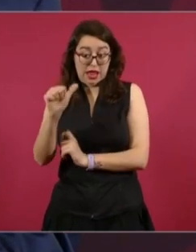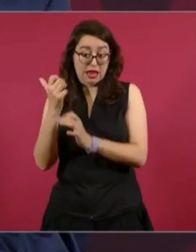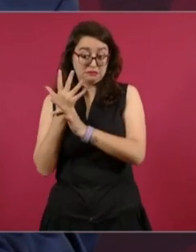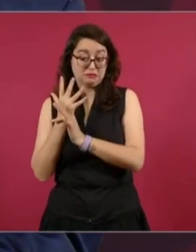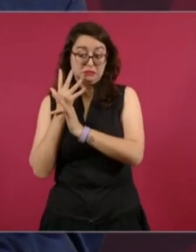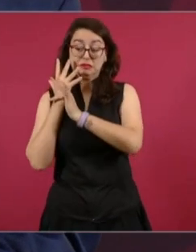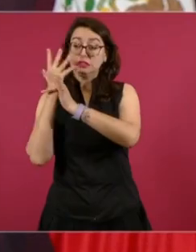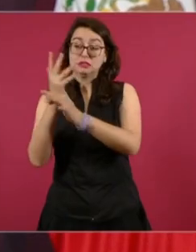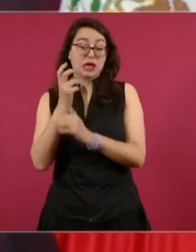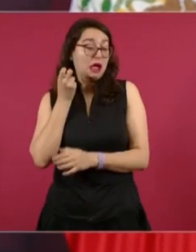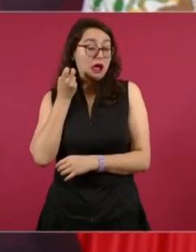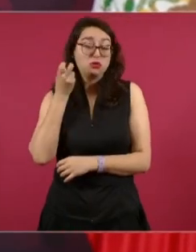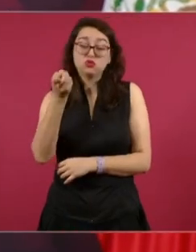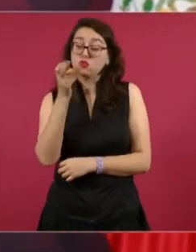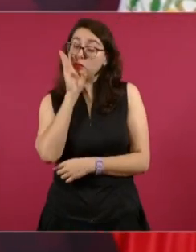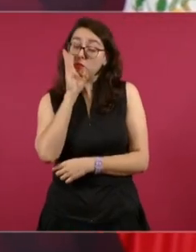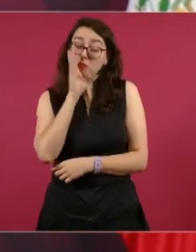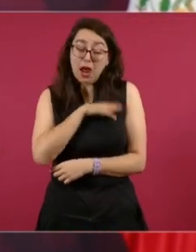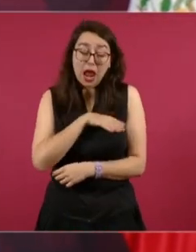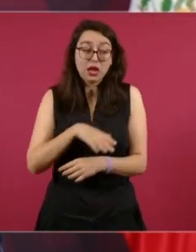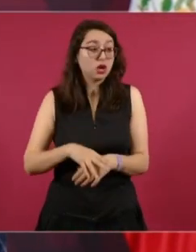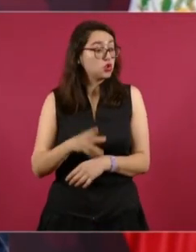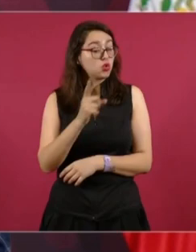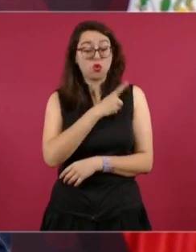debe de existir